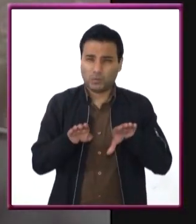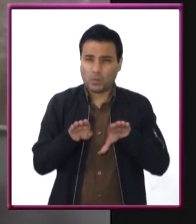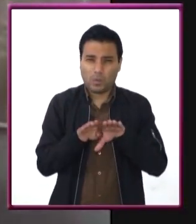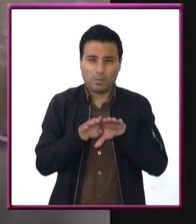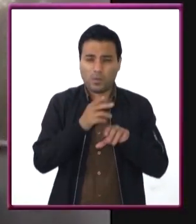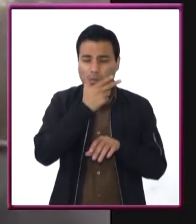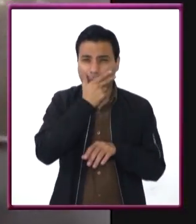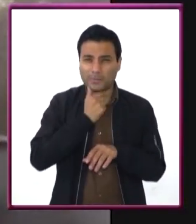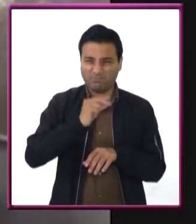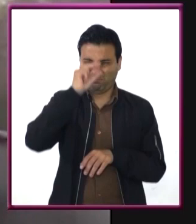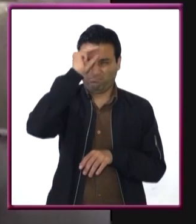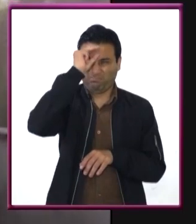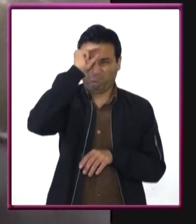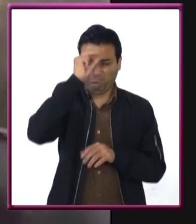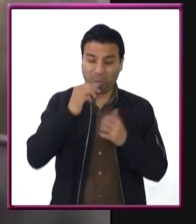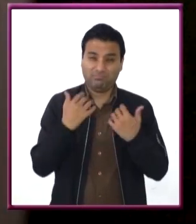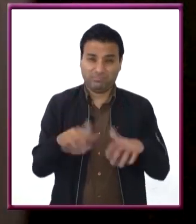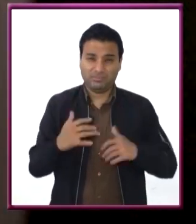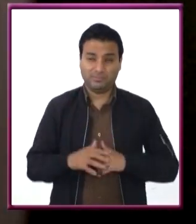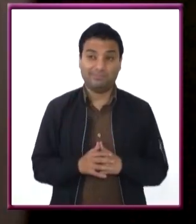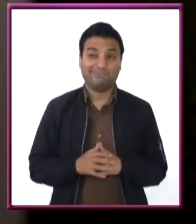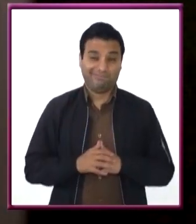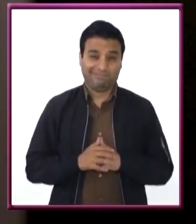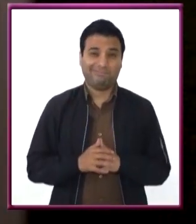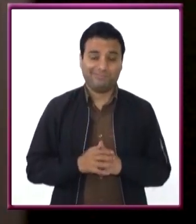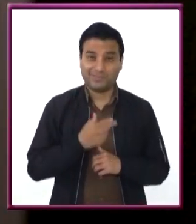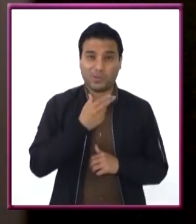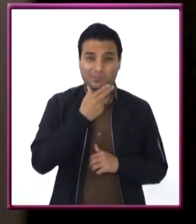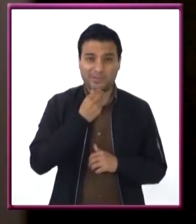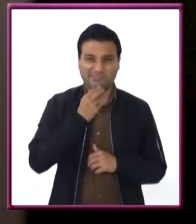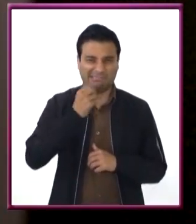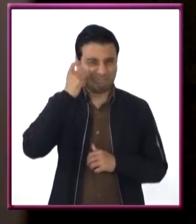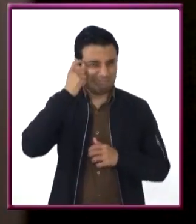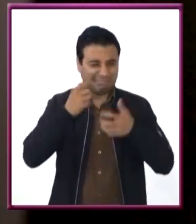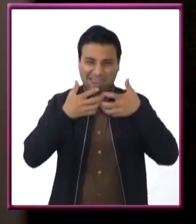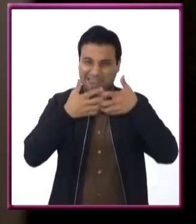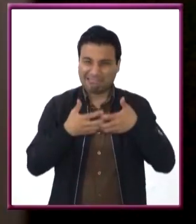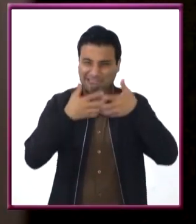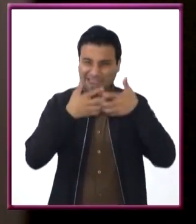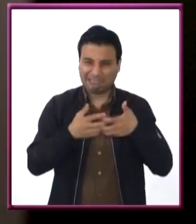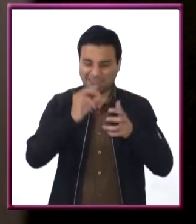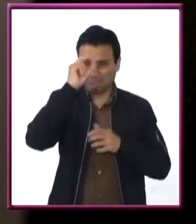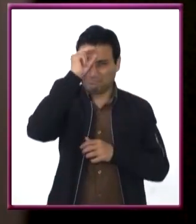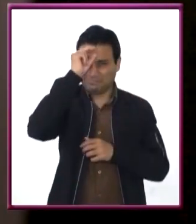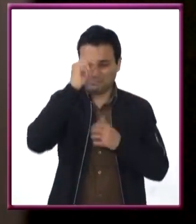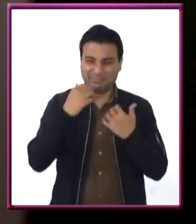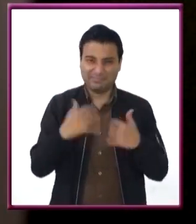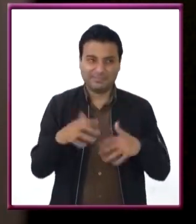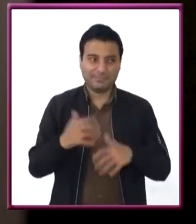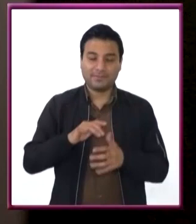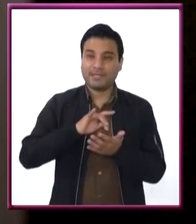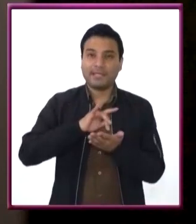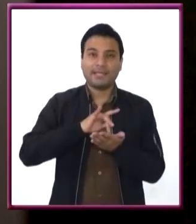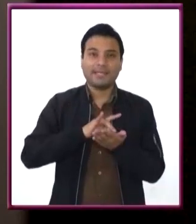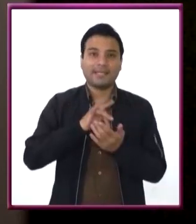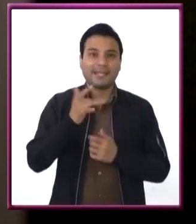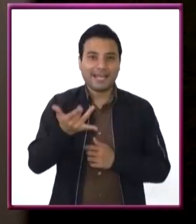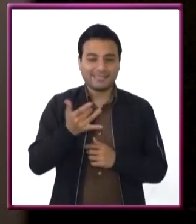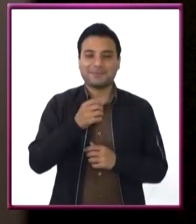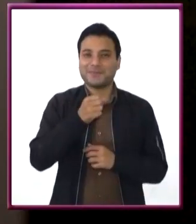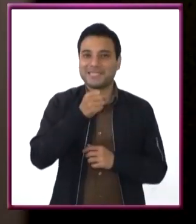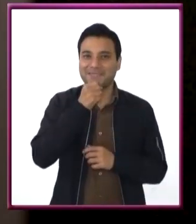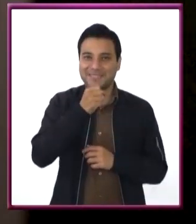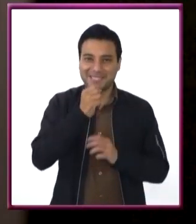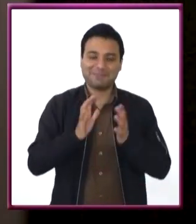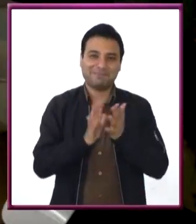mente creativa excepcional, ¿no? Sí, alguien que confió mucho en su mente creativa, definitivamente. Pues muchas gracias por